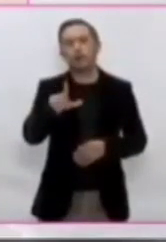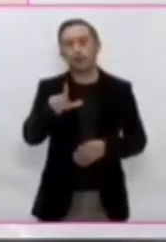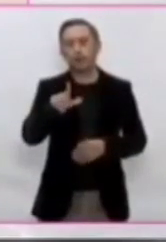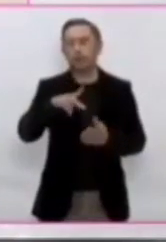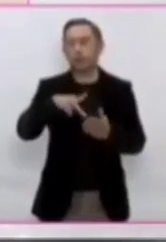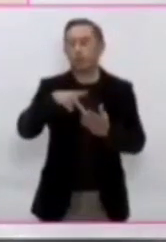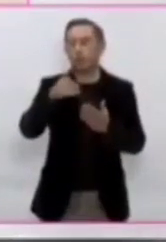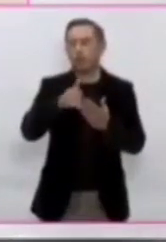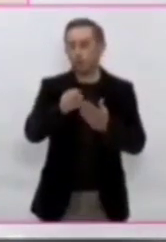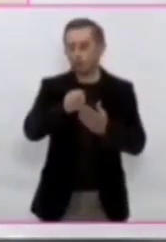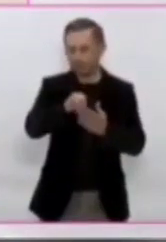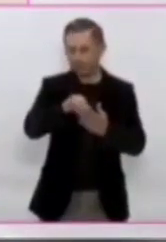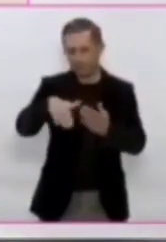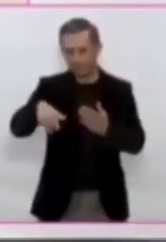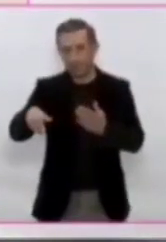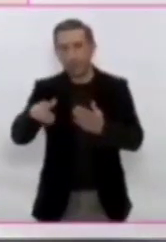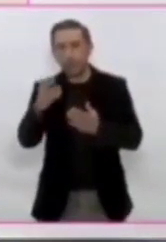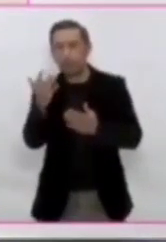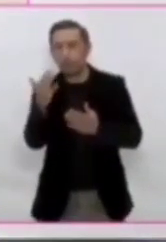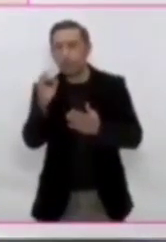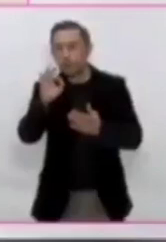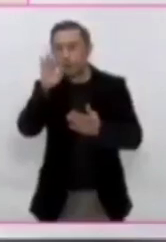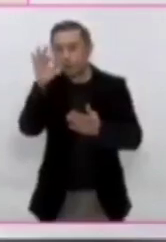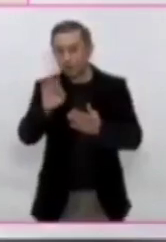proyecto, incluyendo el criterio del 50%.